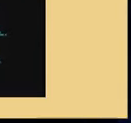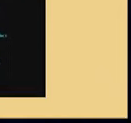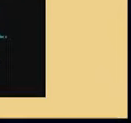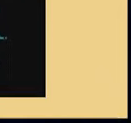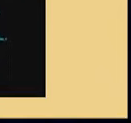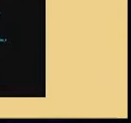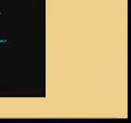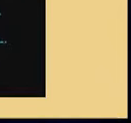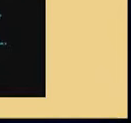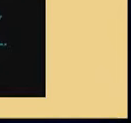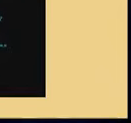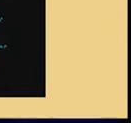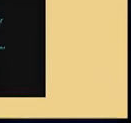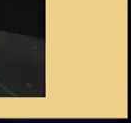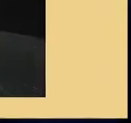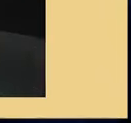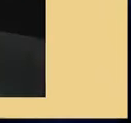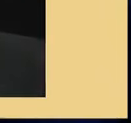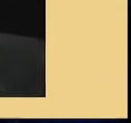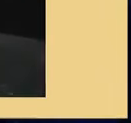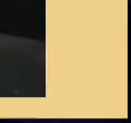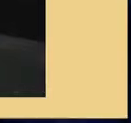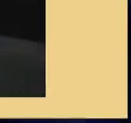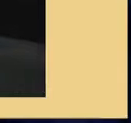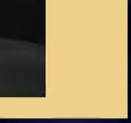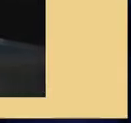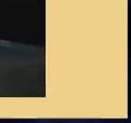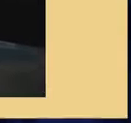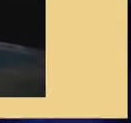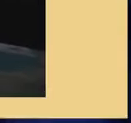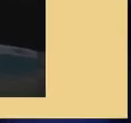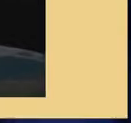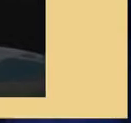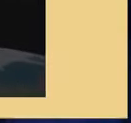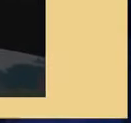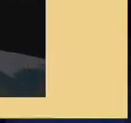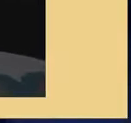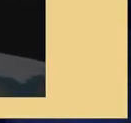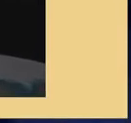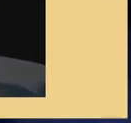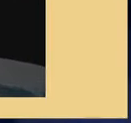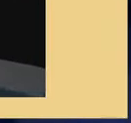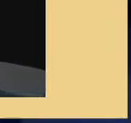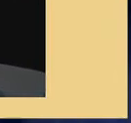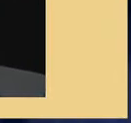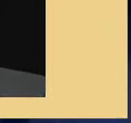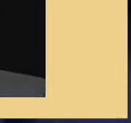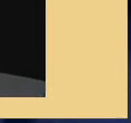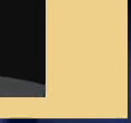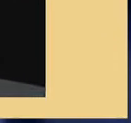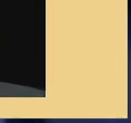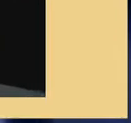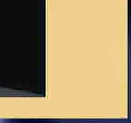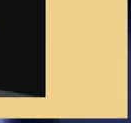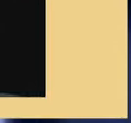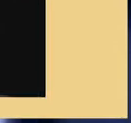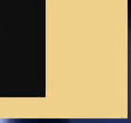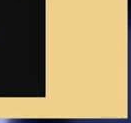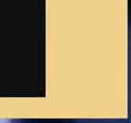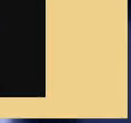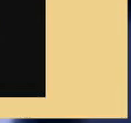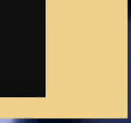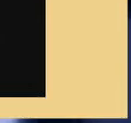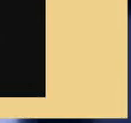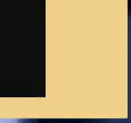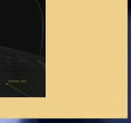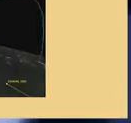es raro verdaderamente es raro un poco probable pero ya ocurrió en febrero de 2009 a una